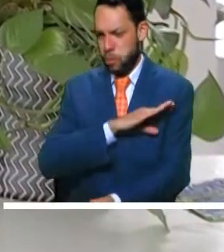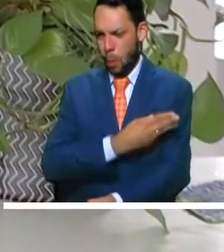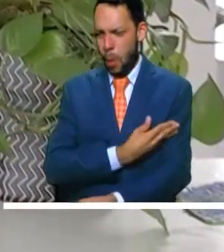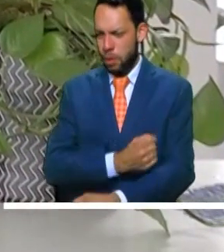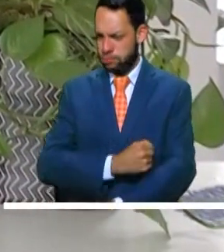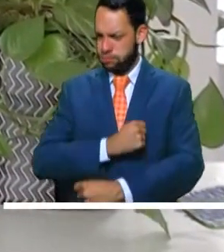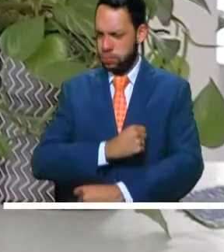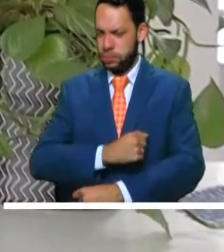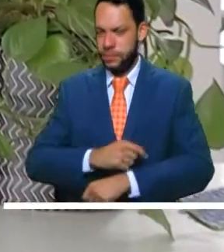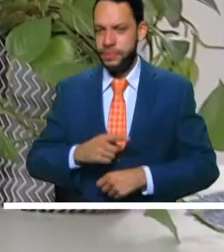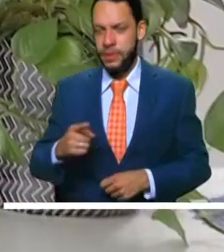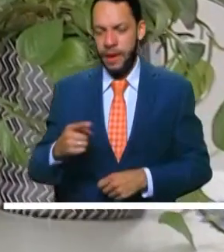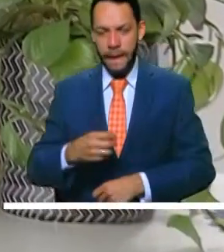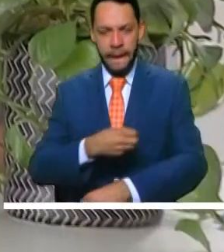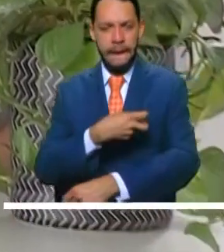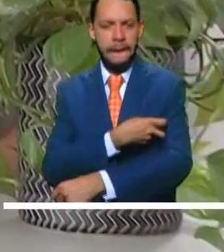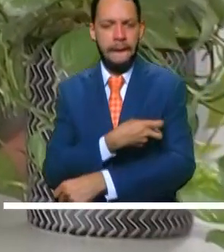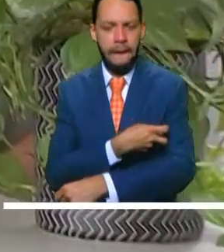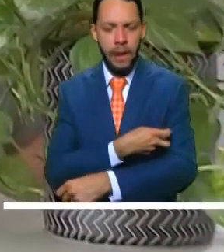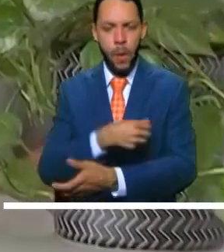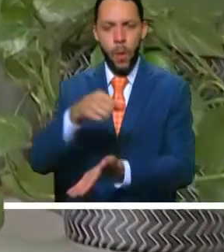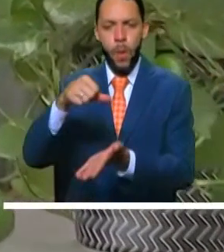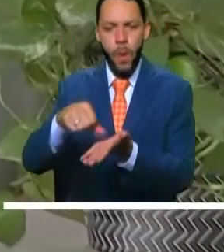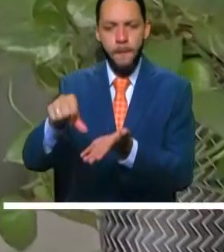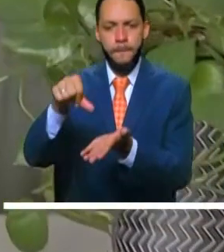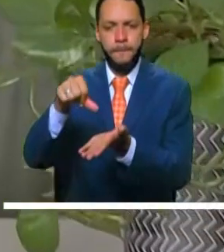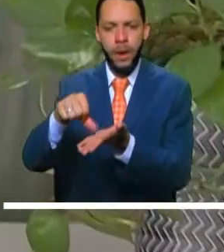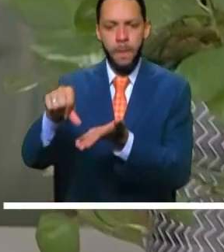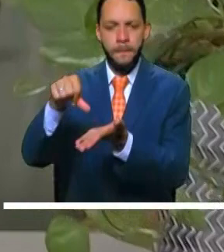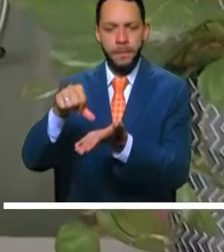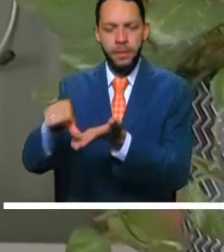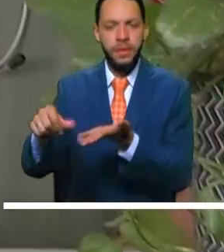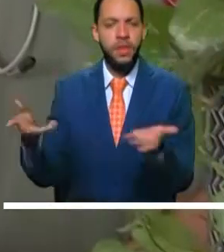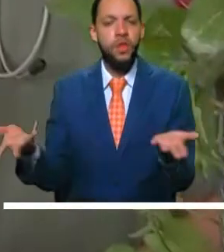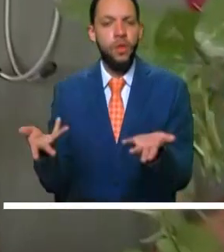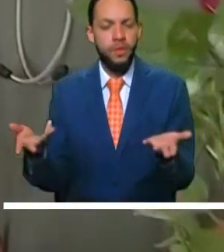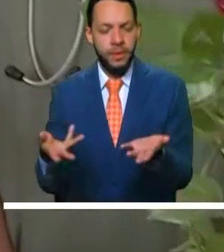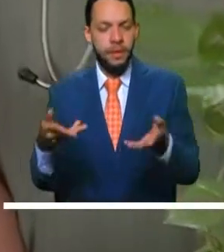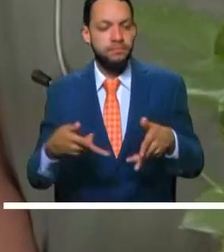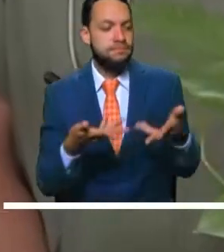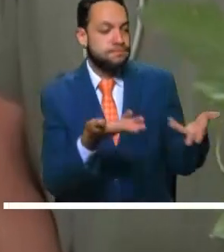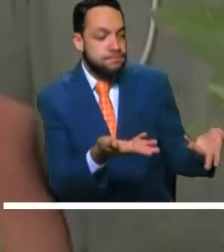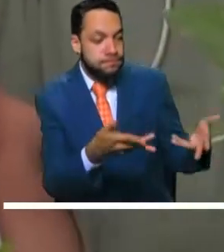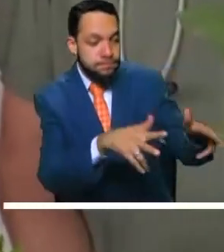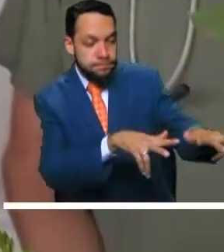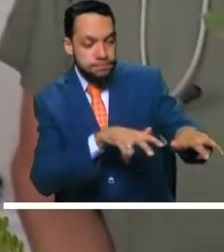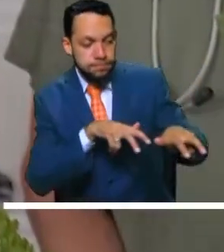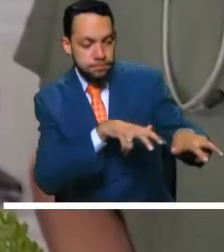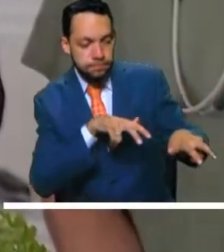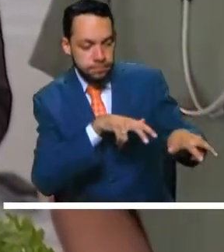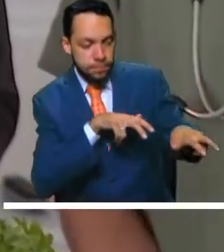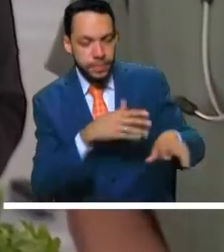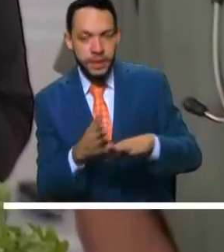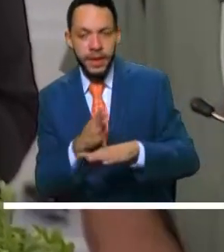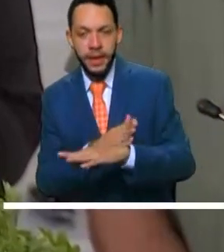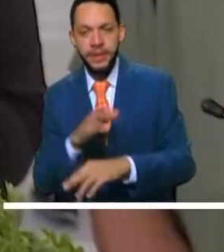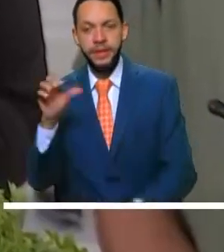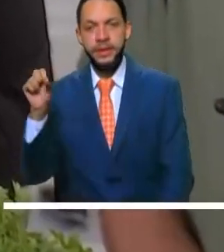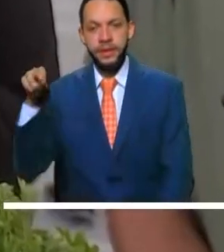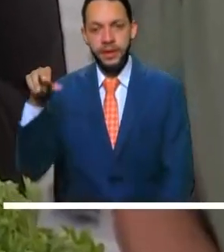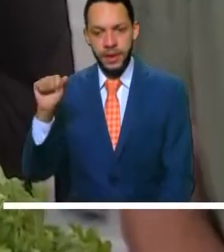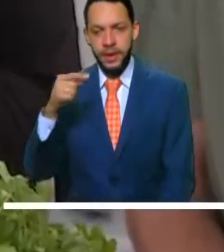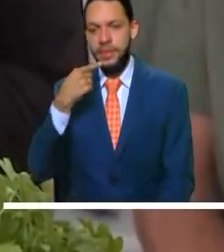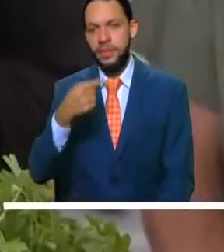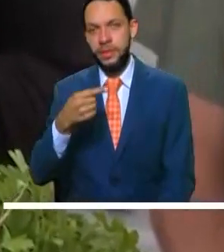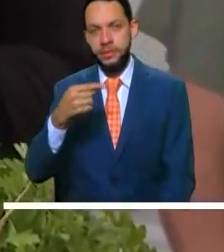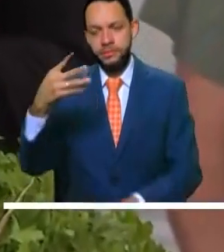y ella carga y gaste plata con vitaminas. No, pues ahí están. La huerta, mírelo, como decía la doctora Ana Milena, el arco iris, aquí está